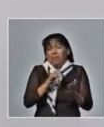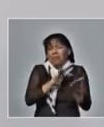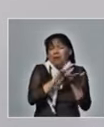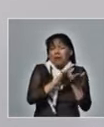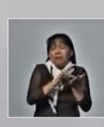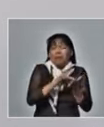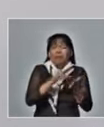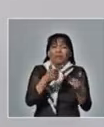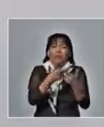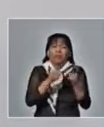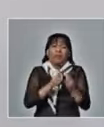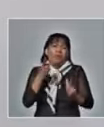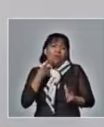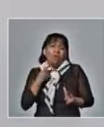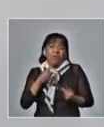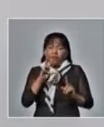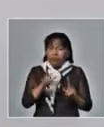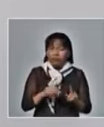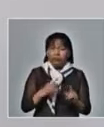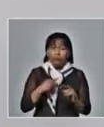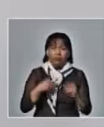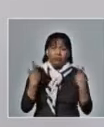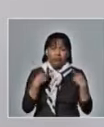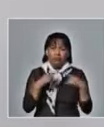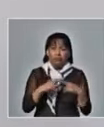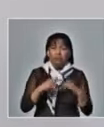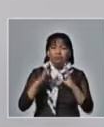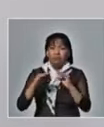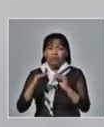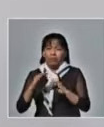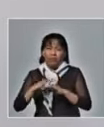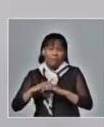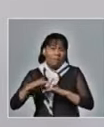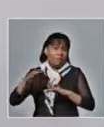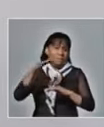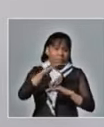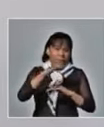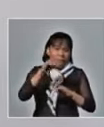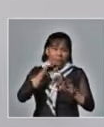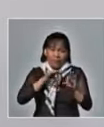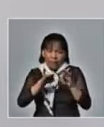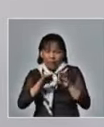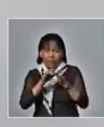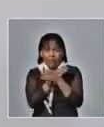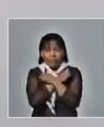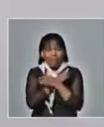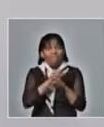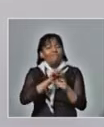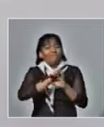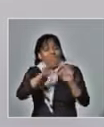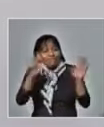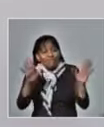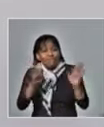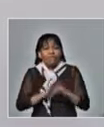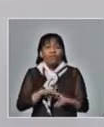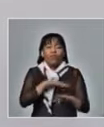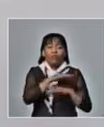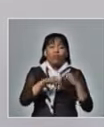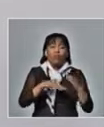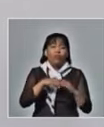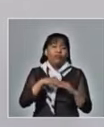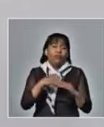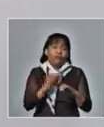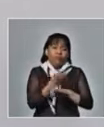que sean los maestros capacitados, con mejores sueldos, quienes hagan la labor educativa muy clara. En todo el estado